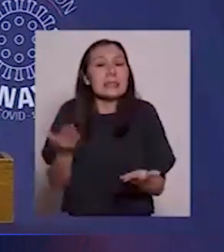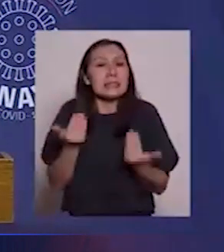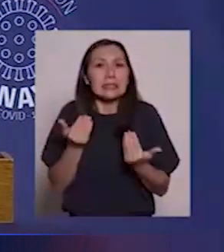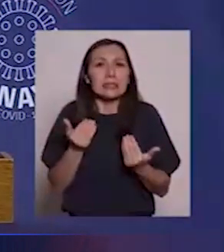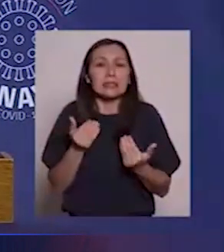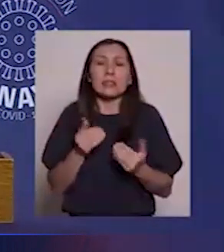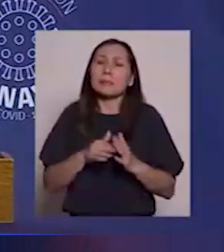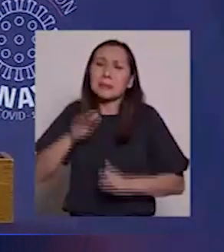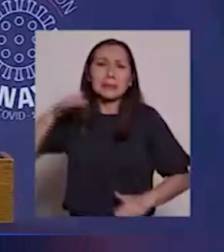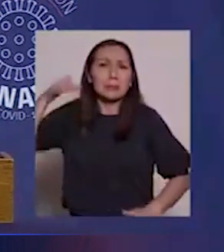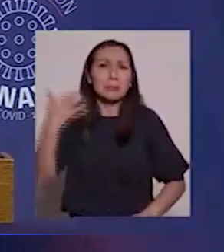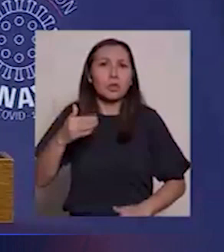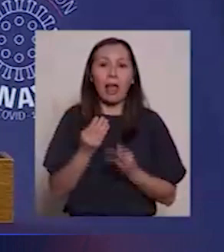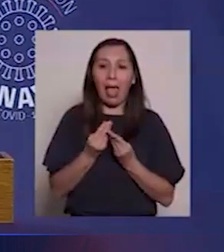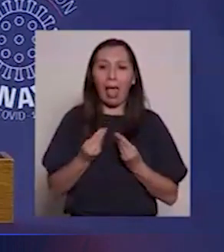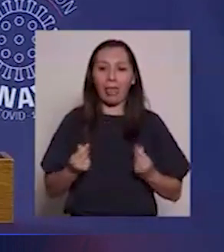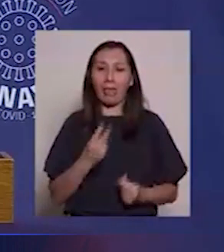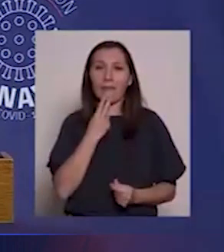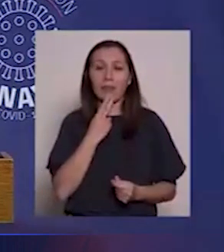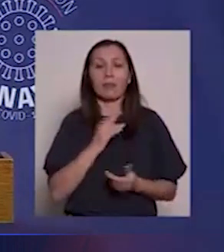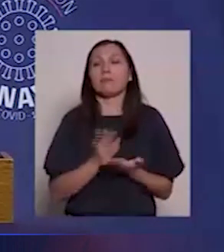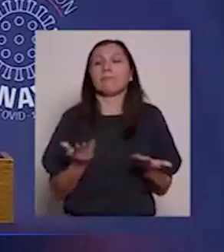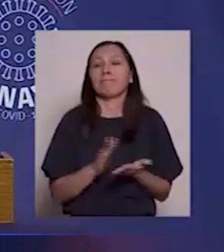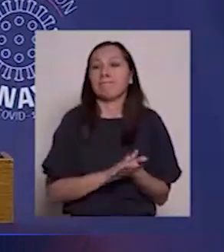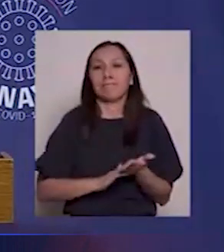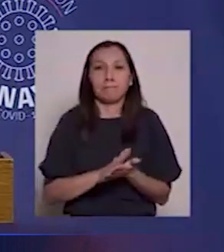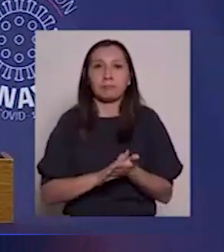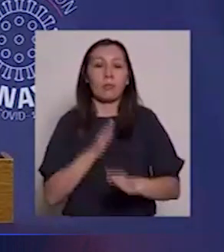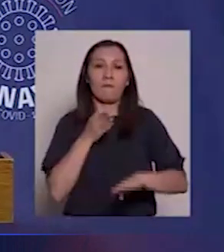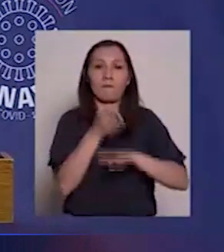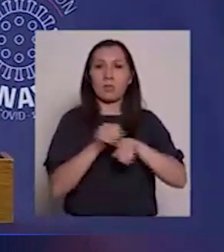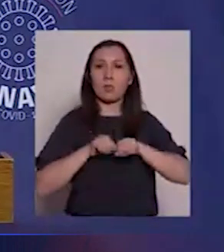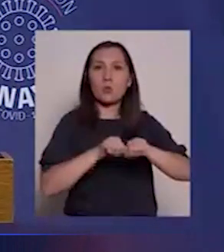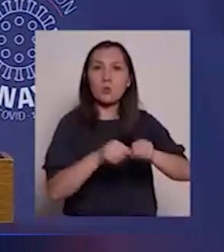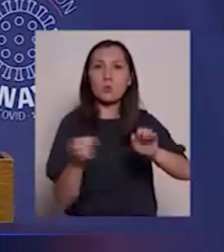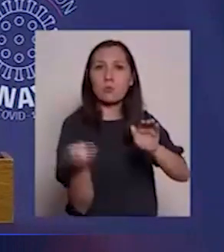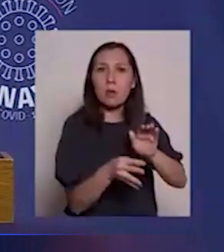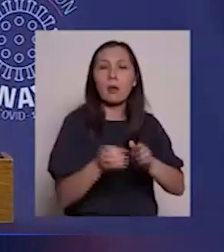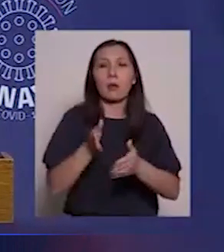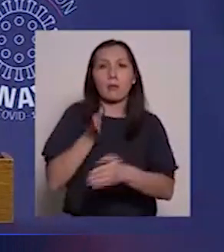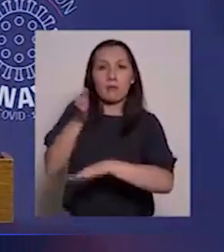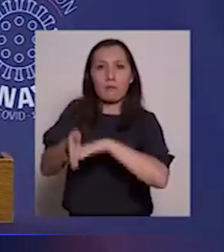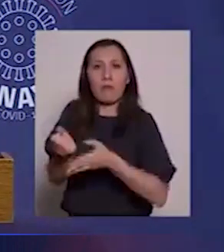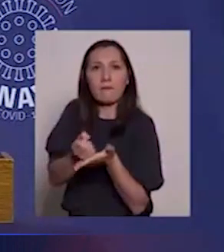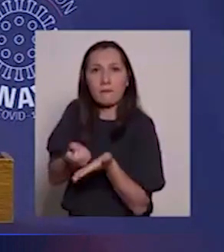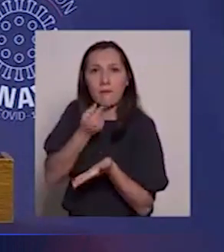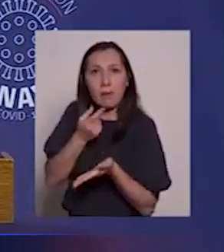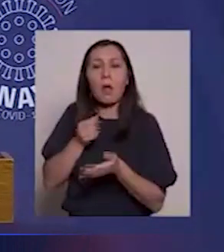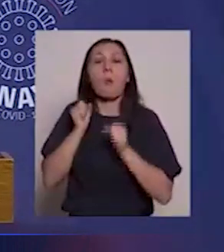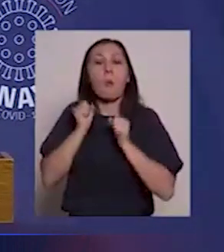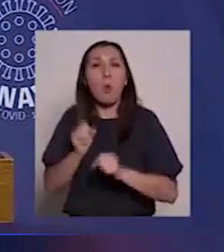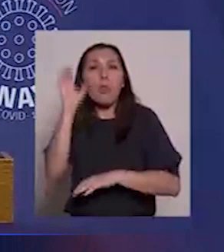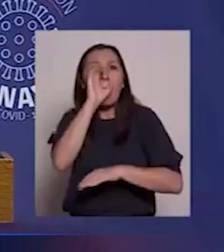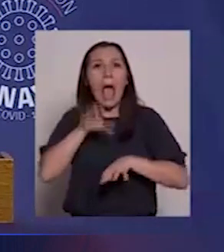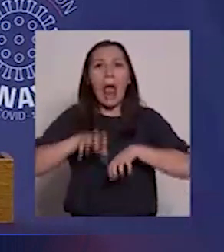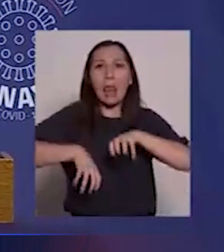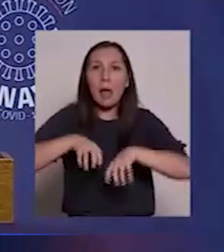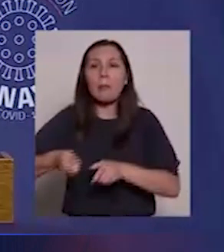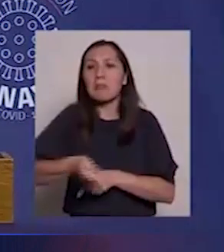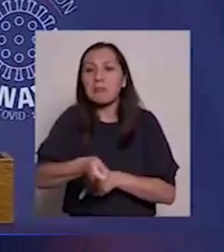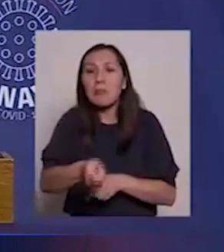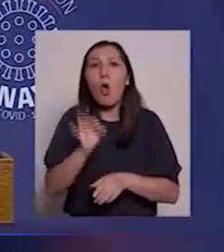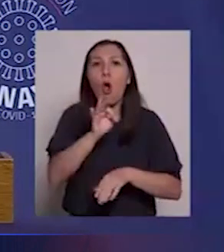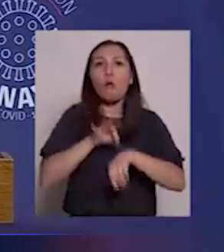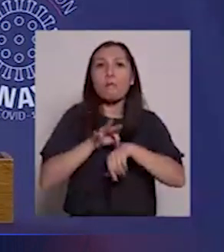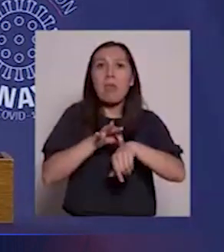necesarias y fundamentales para su calidad de vida? Es decir, ir al supermercado, ir a la farmacia, poder pasear a la mascota, ir a una